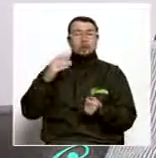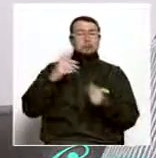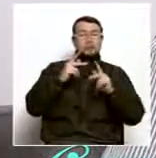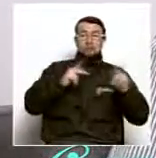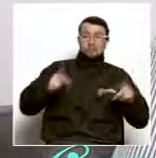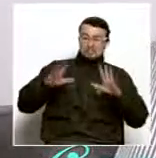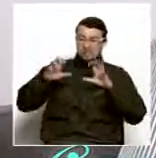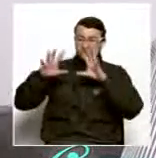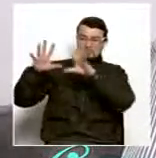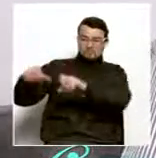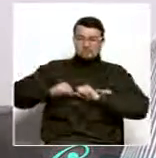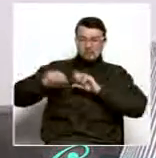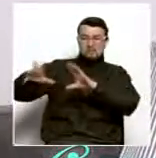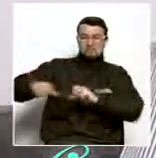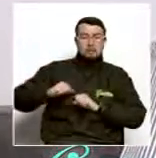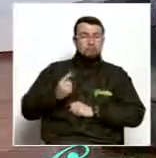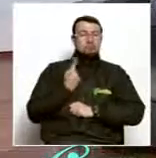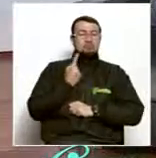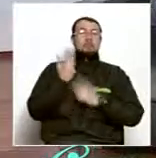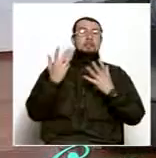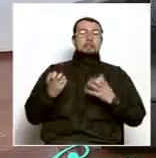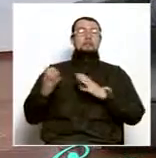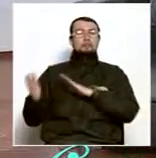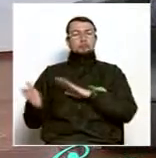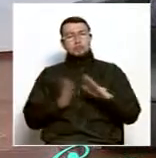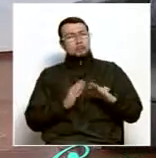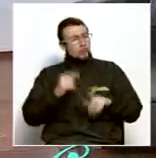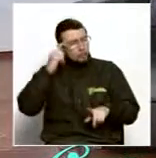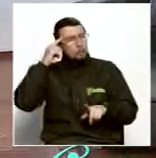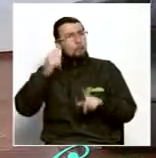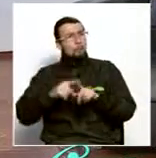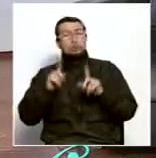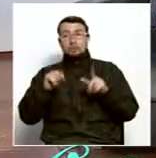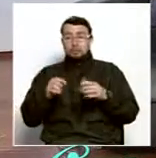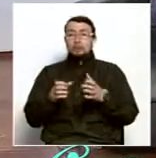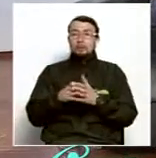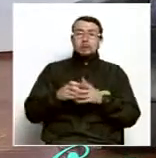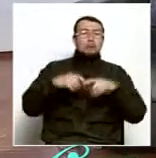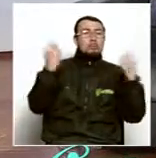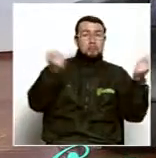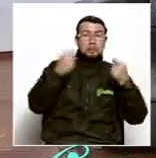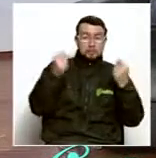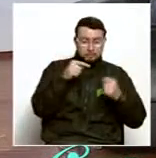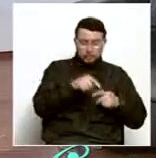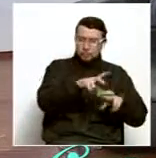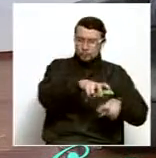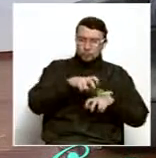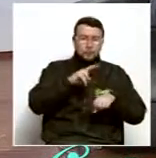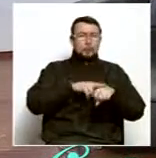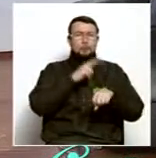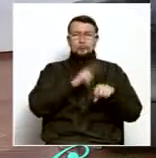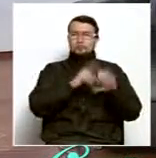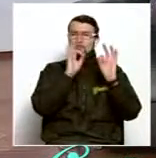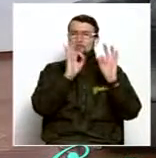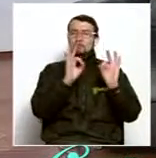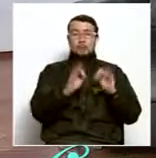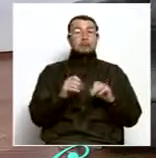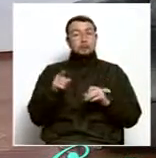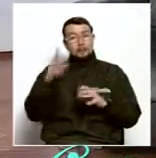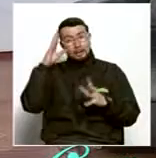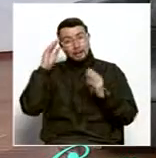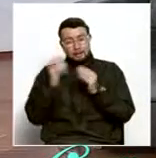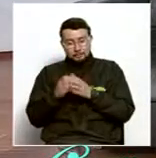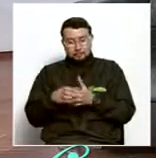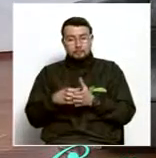acaparar. Bueno, uno de los propósitos por los cuales también surgen los mercados agroecológicos y desde el Pacto Mundialmente pues también